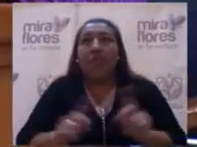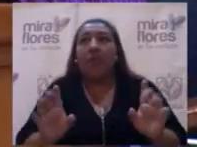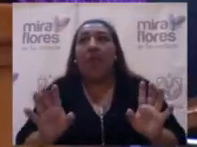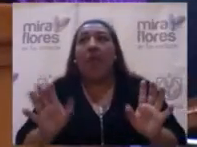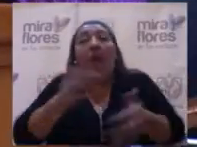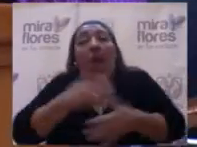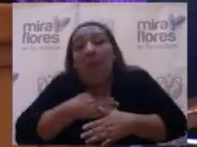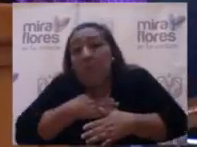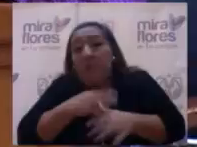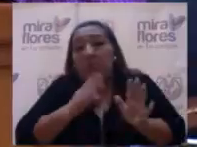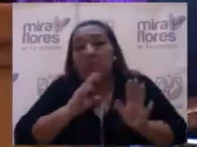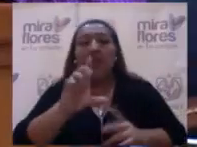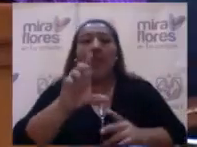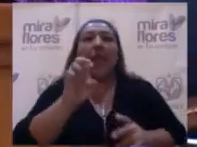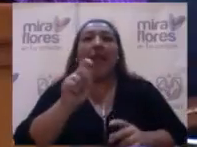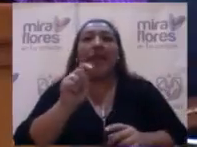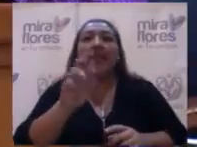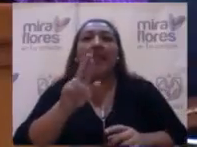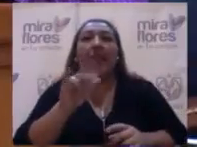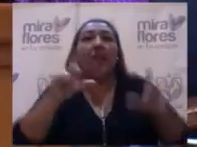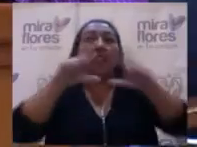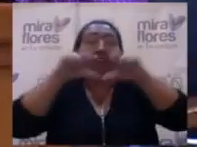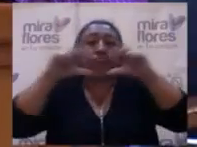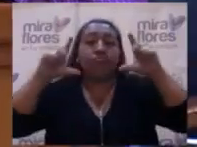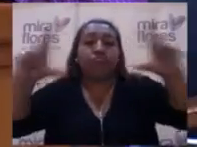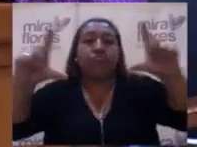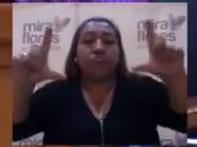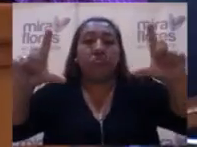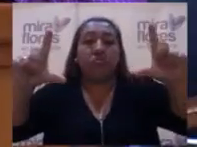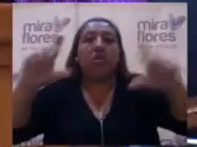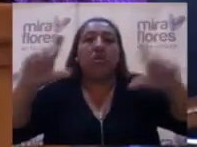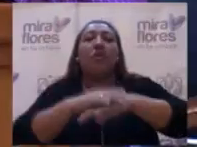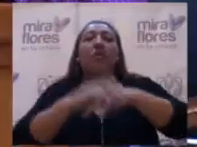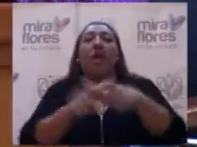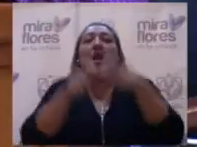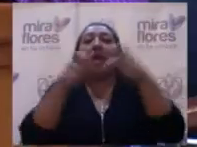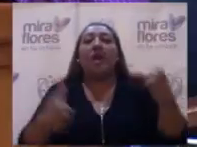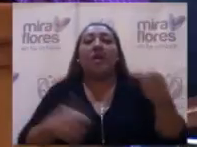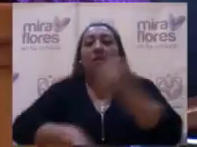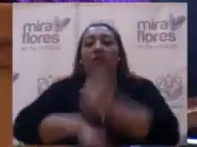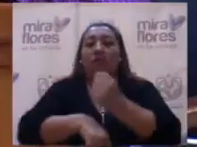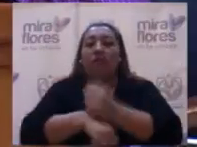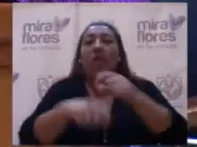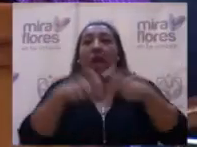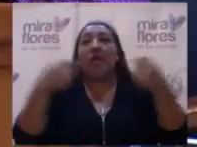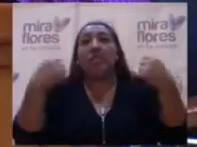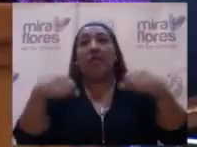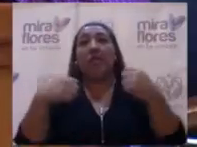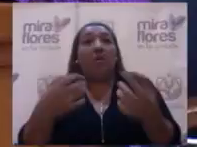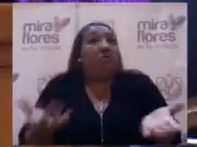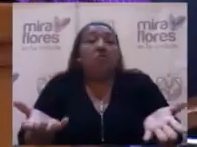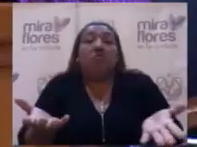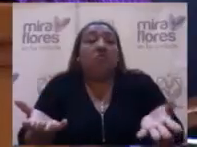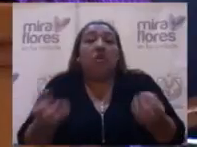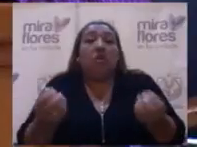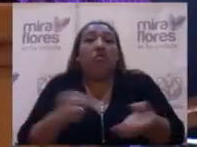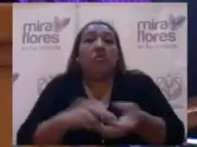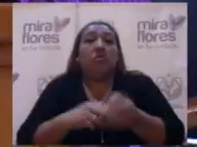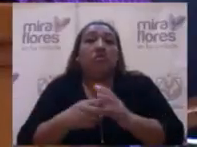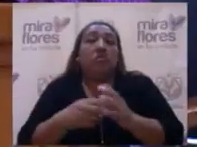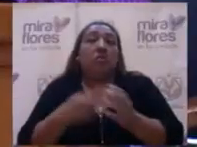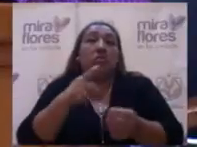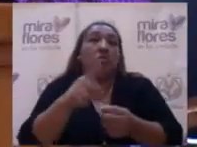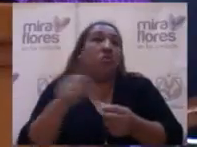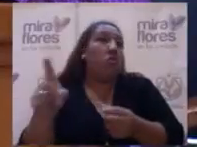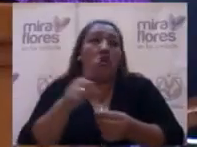para mí es un letrero. Es un letrero puesto en una cancha de fulbito, una cancha deportiva. Y pues, así como digo también